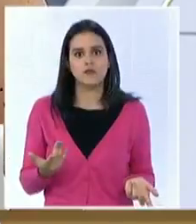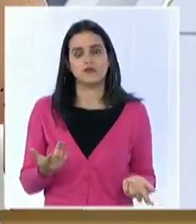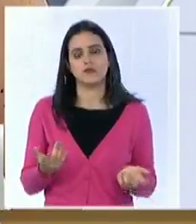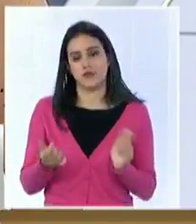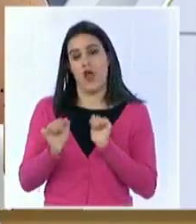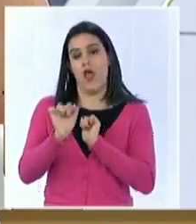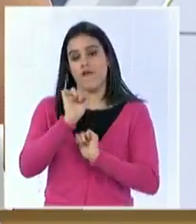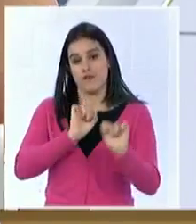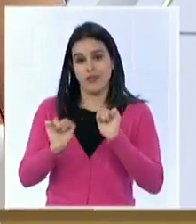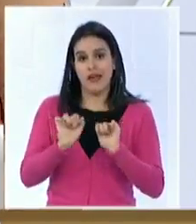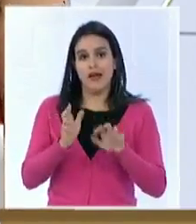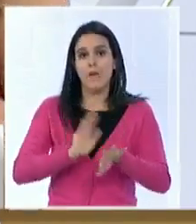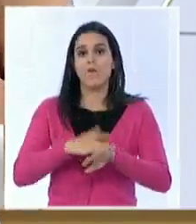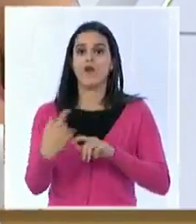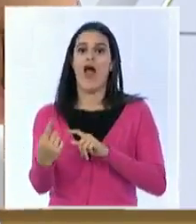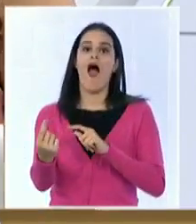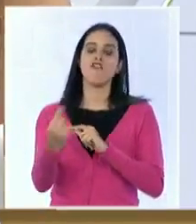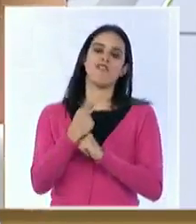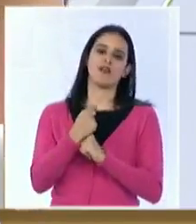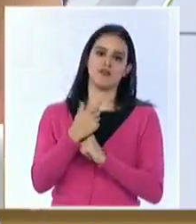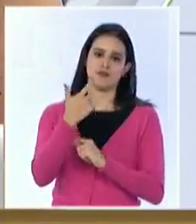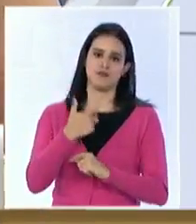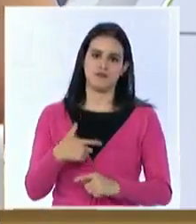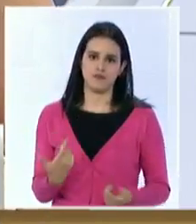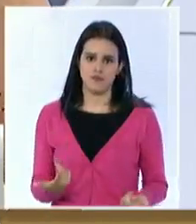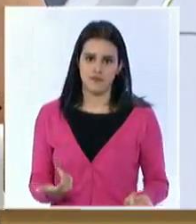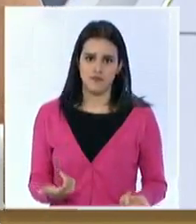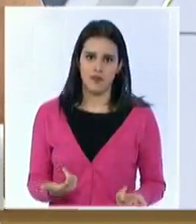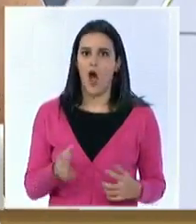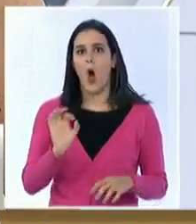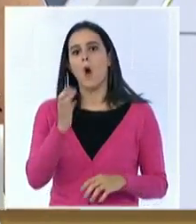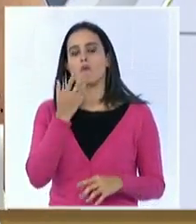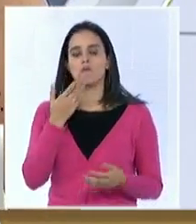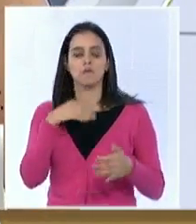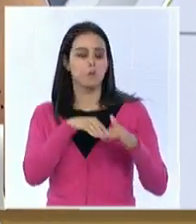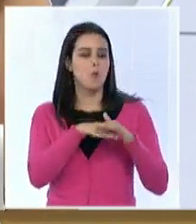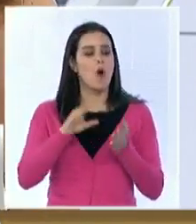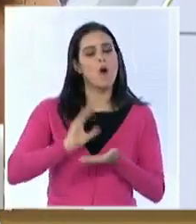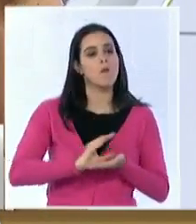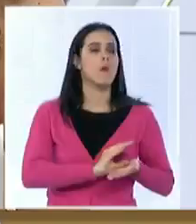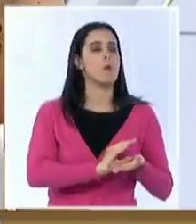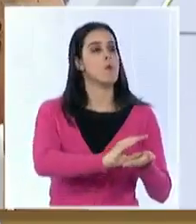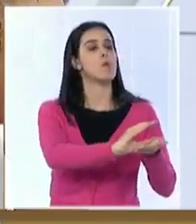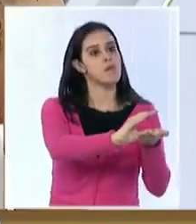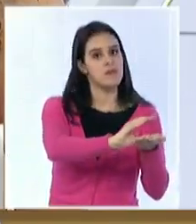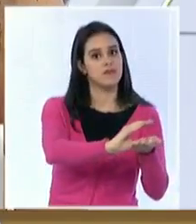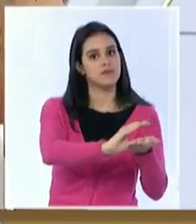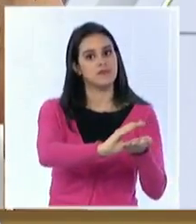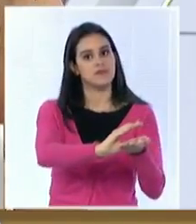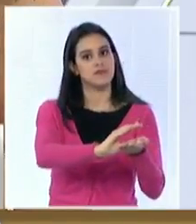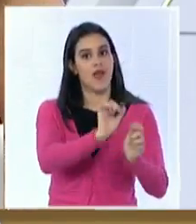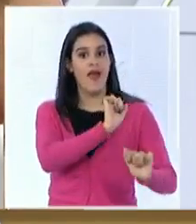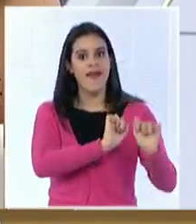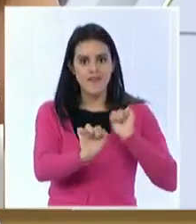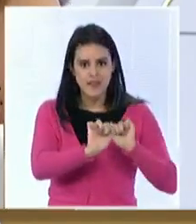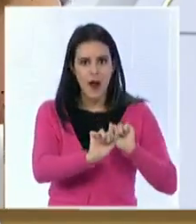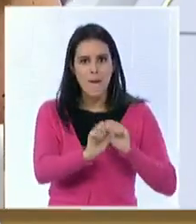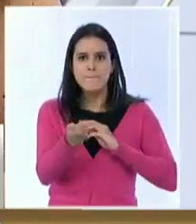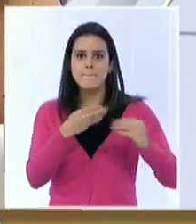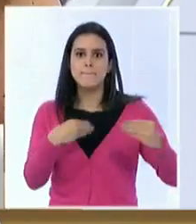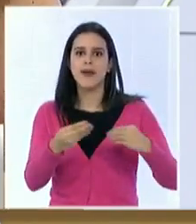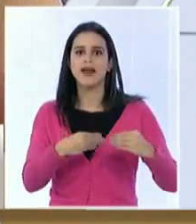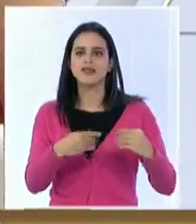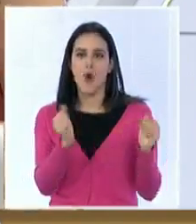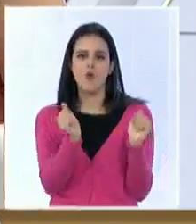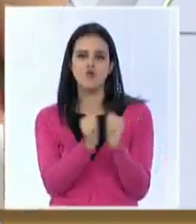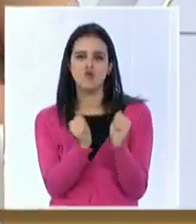pudiera por accidente ser ingerida por alguna de las personas de nuestra familia. De igual manera, no recomiendo el vidrio porque puede suceder lo mismo.